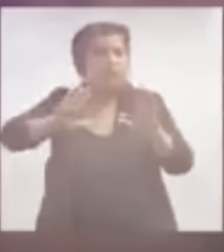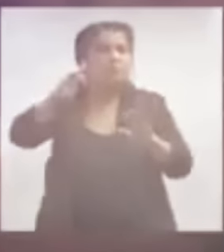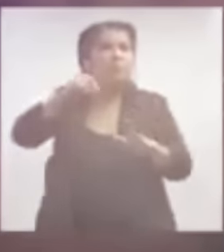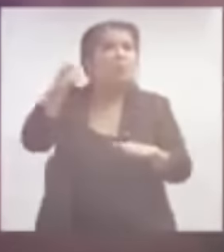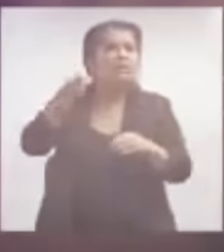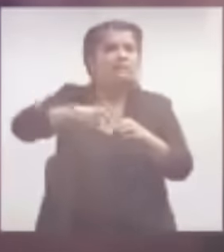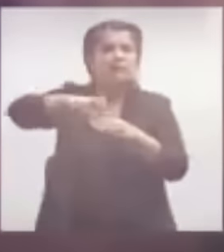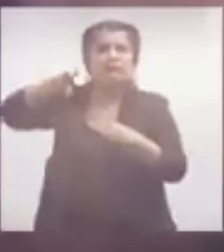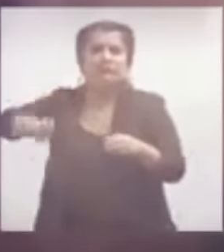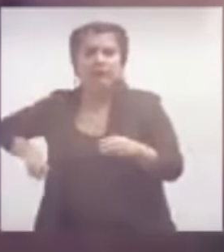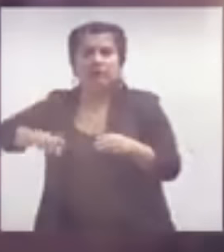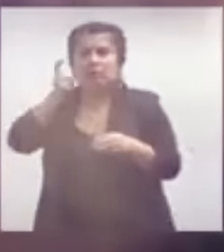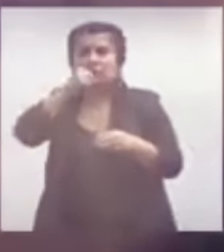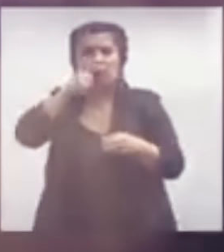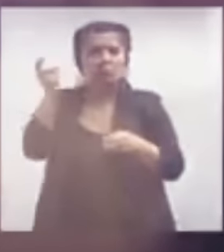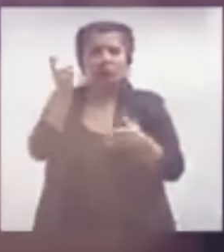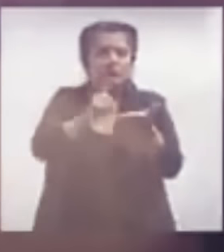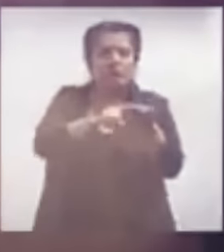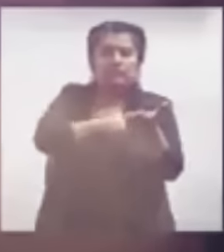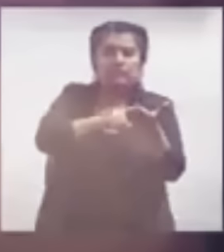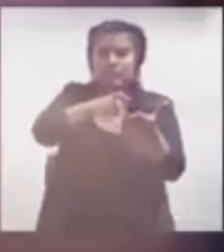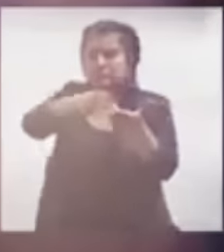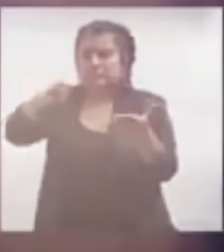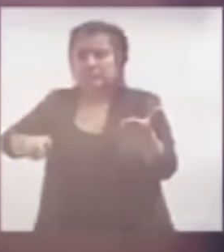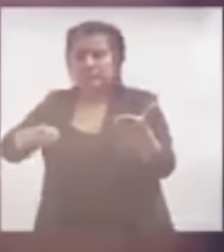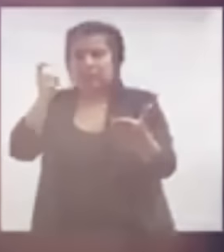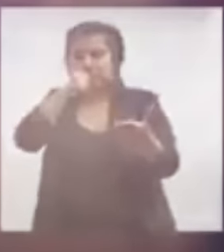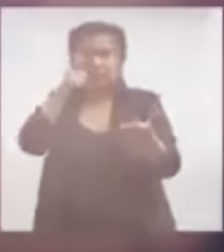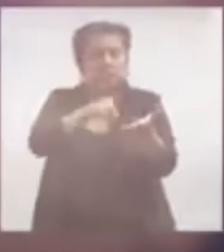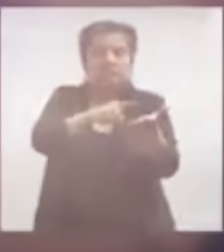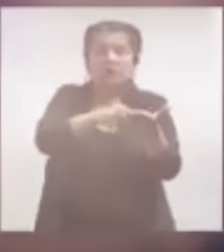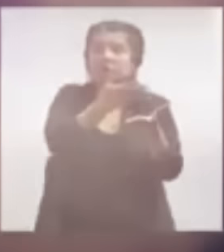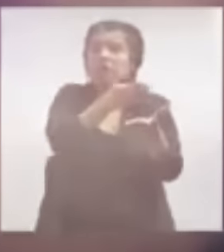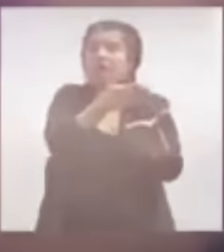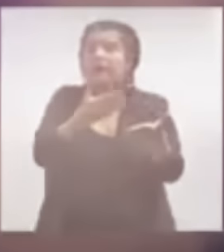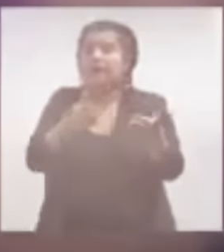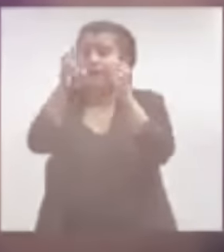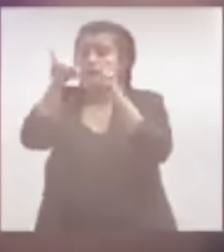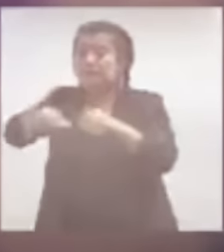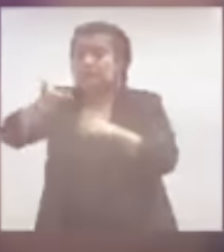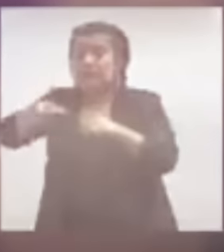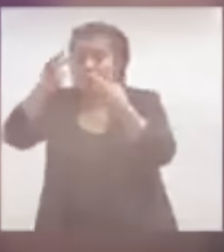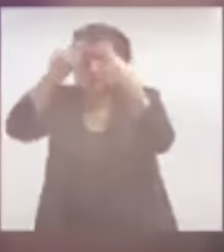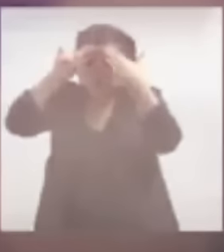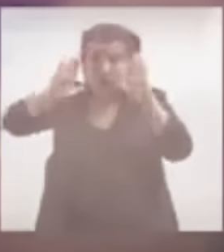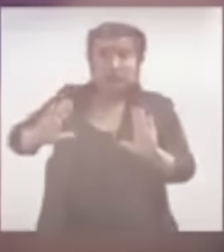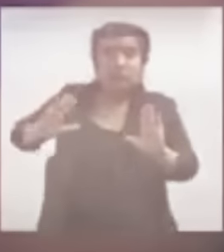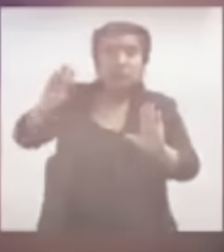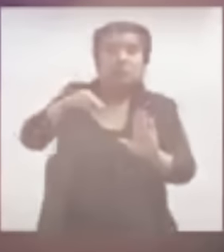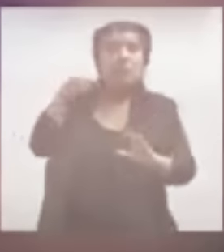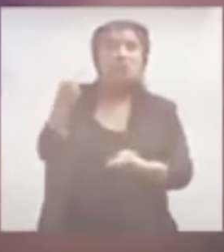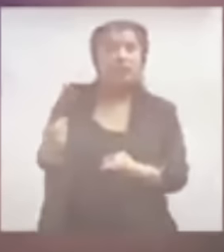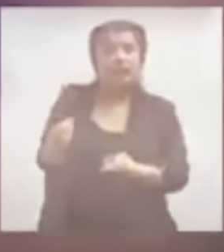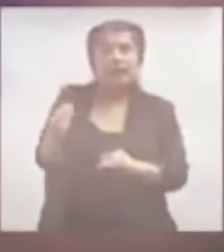yendo o saliendo, ¿verdad? Que aquí están pero no se marcan. No entiendo por qué